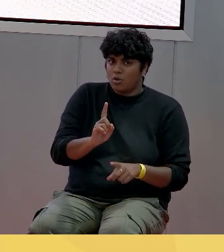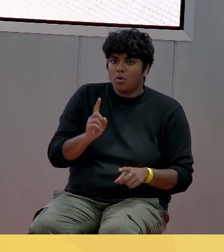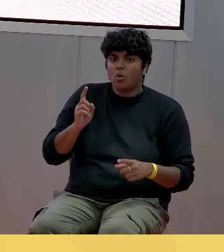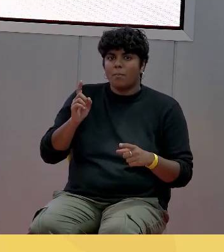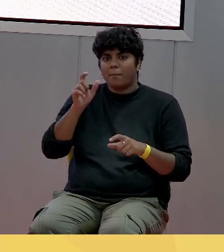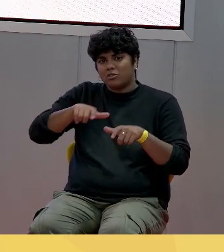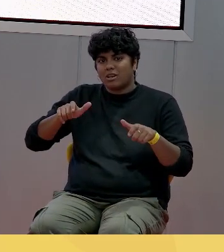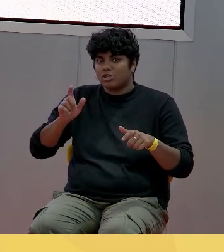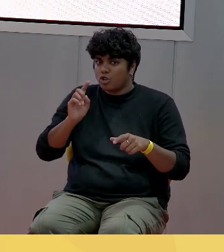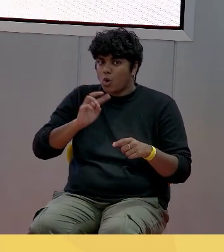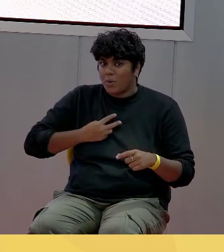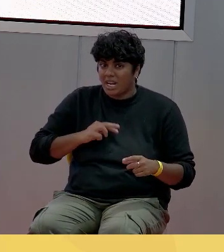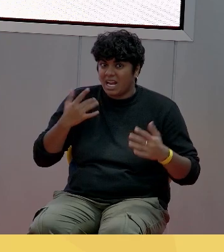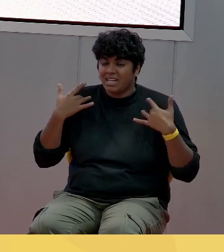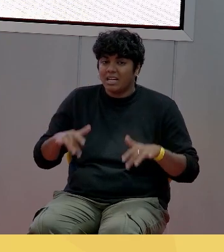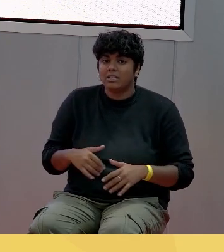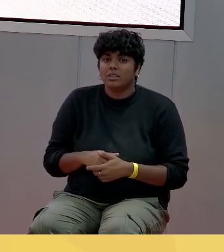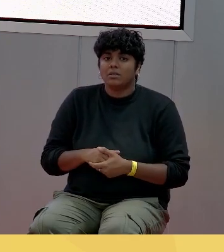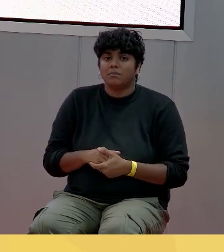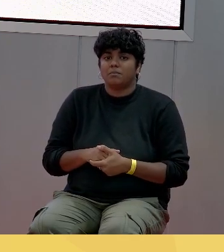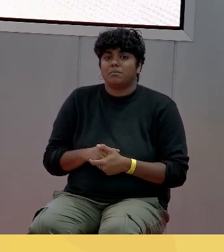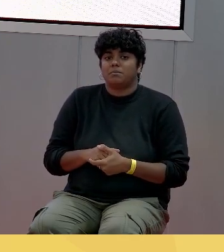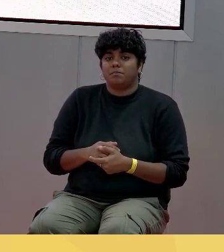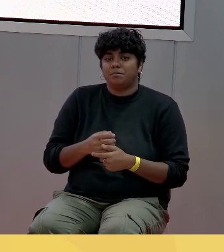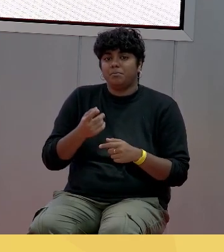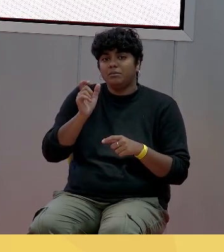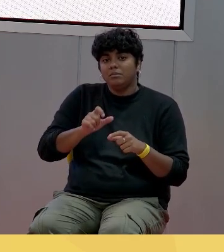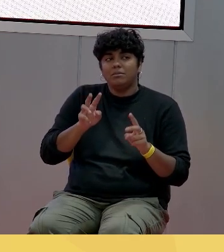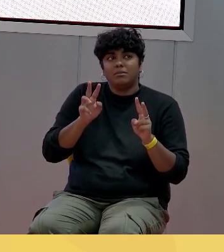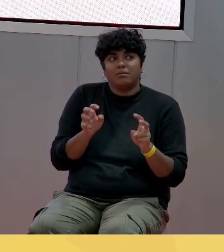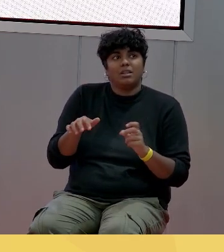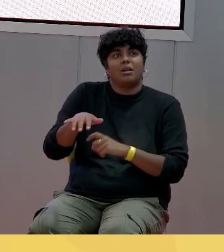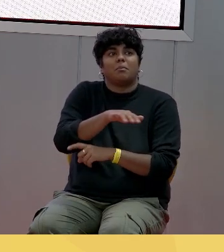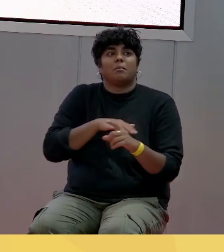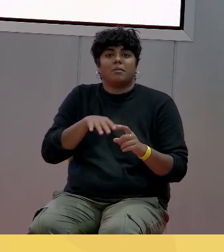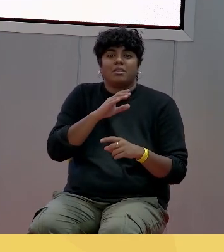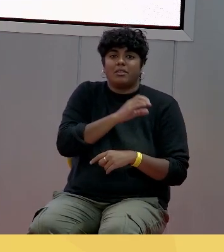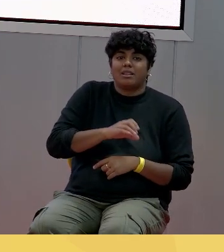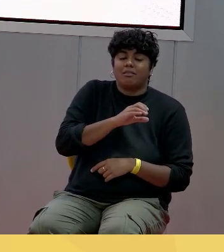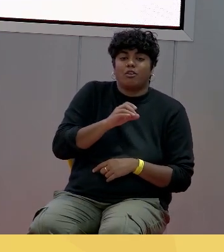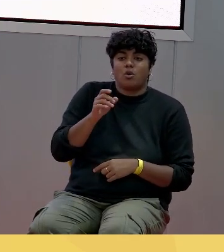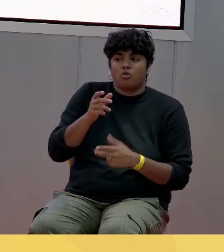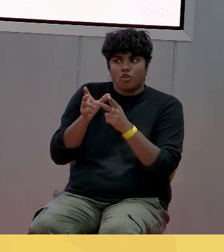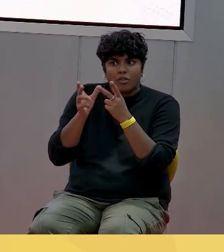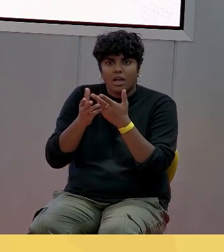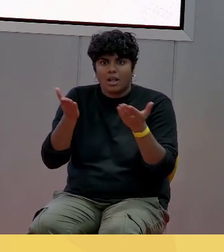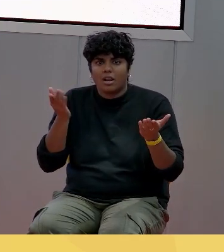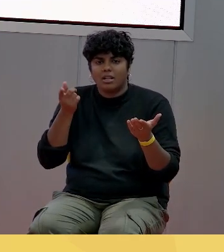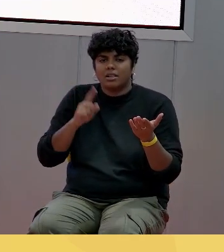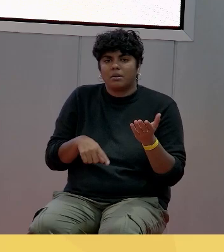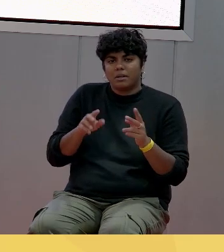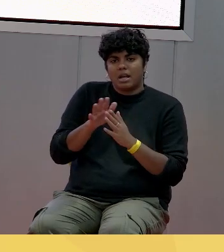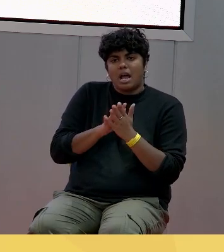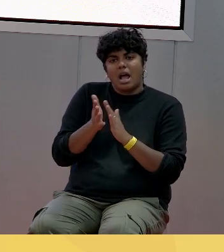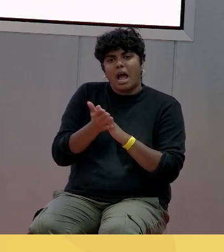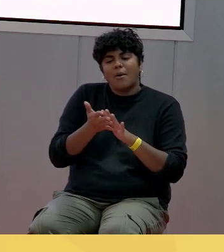binarias, y también que cuando habla del acoso y la polarización del clima científico y médico y social, habla mucho de los dos lados, cuando